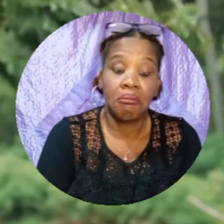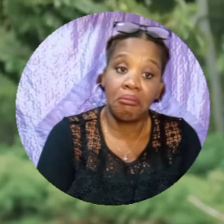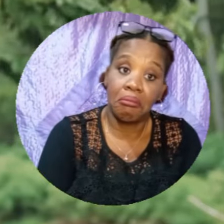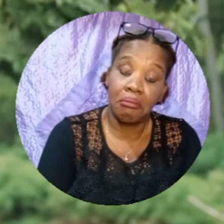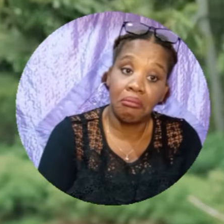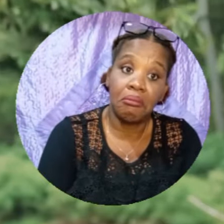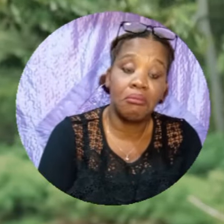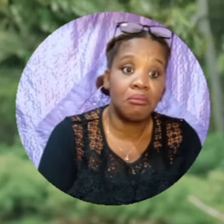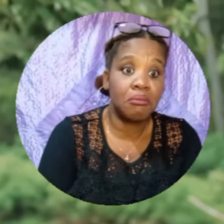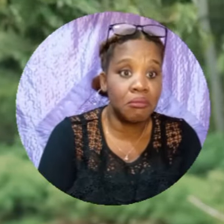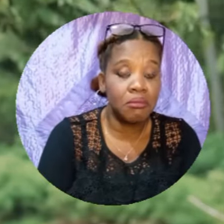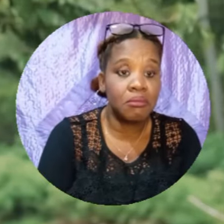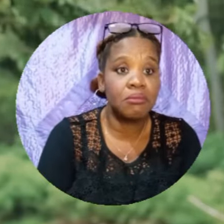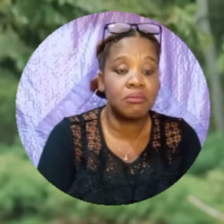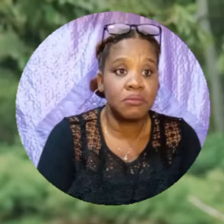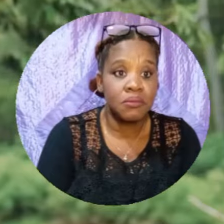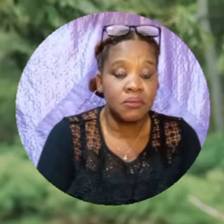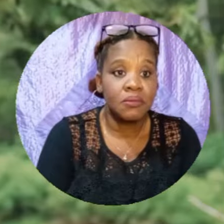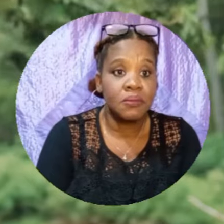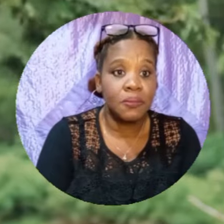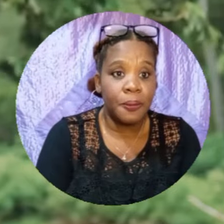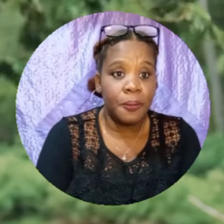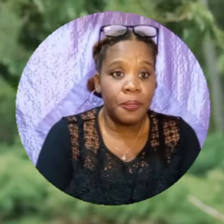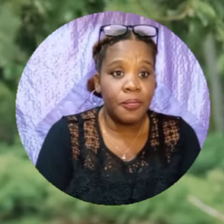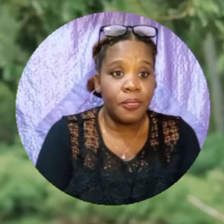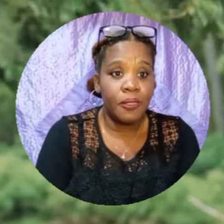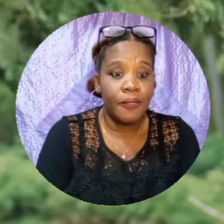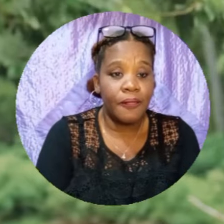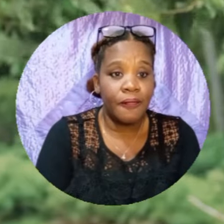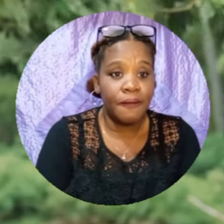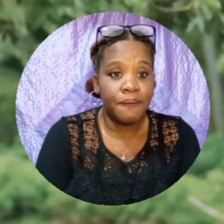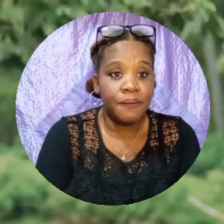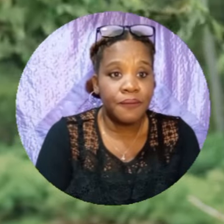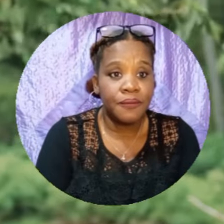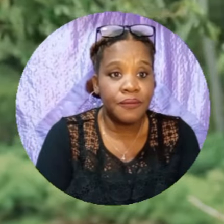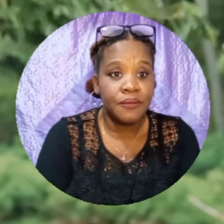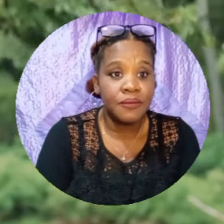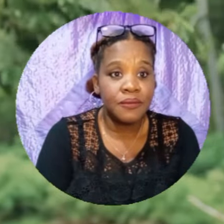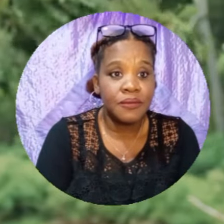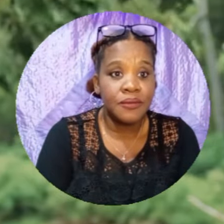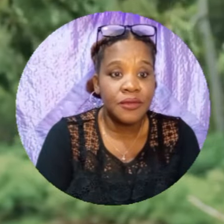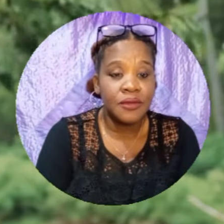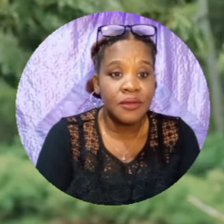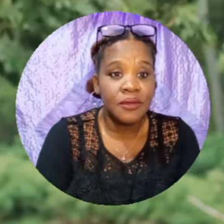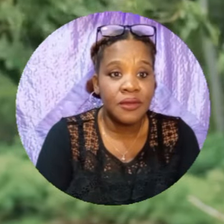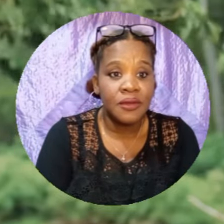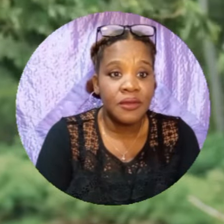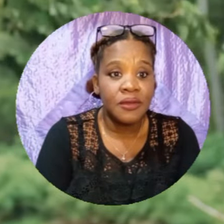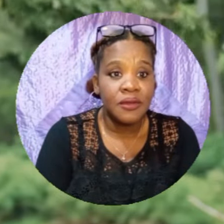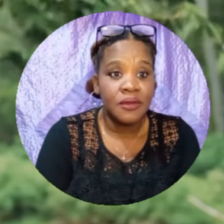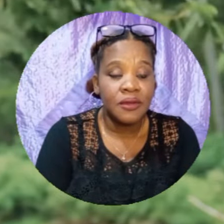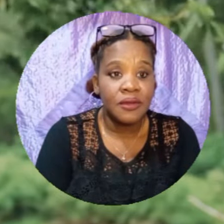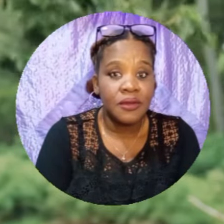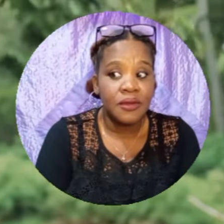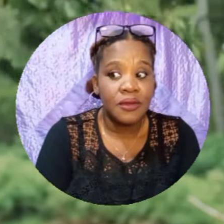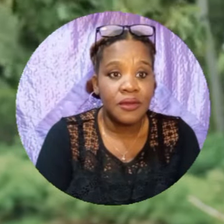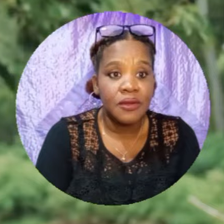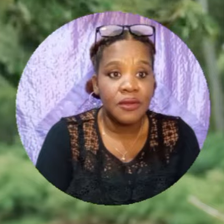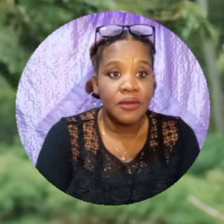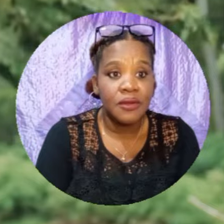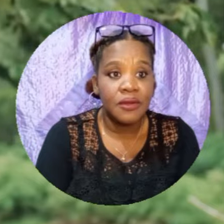Con la pandemia entendimos que tendríamos que simplificar muchas cosas, muchas operaciones, y decidimos hacer una nueva oferta que